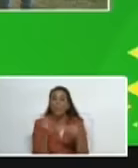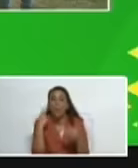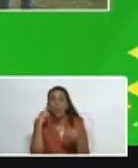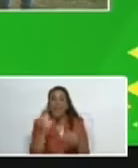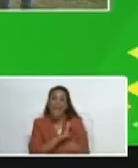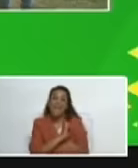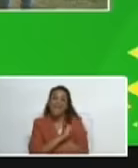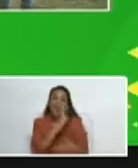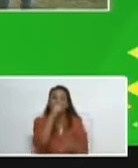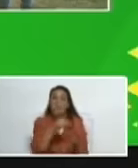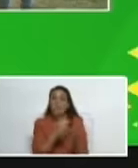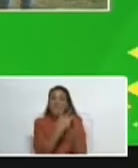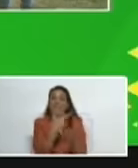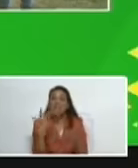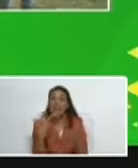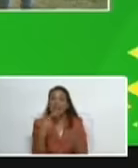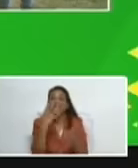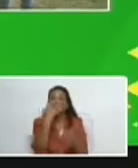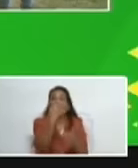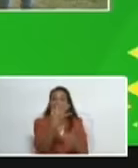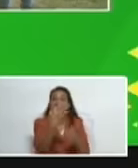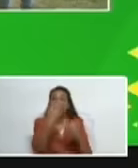Enero 2023, 38 millones.